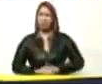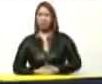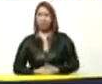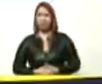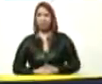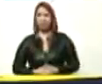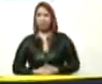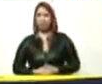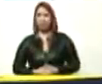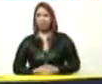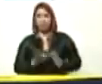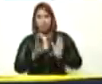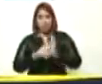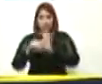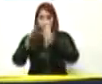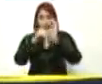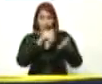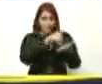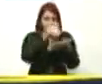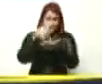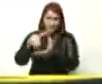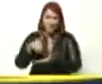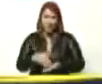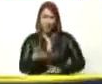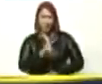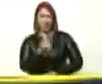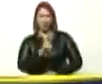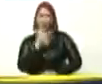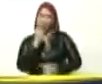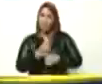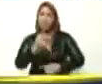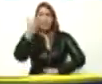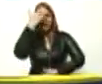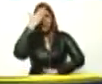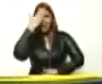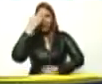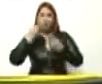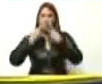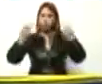repartiéndose entre ellos, botín, y Venezuela debe saberlo,